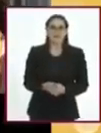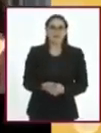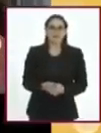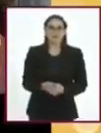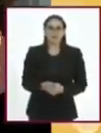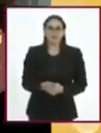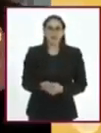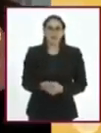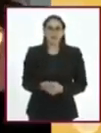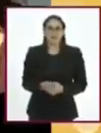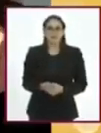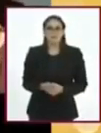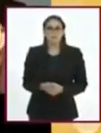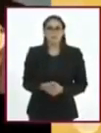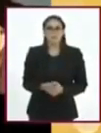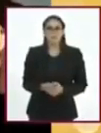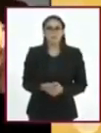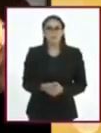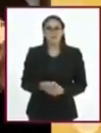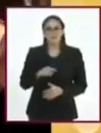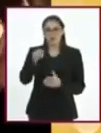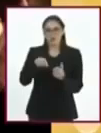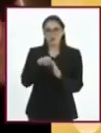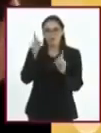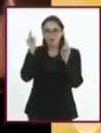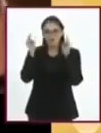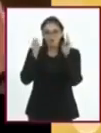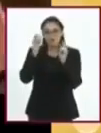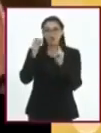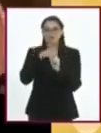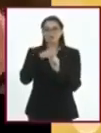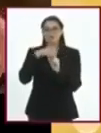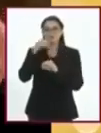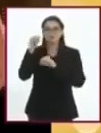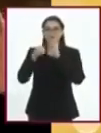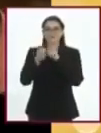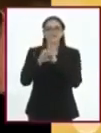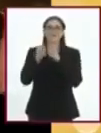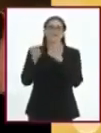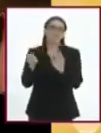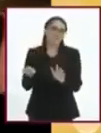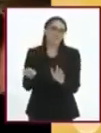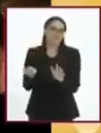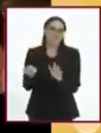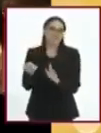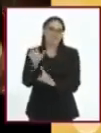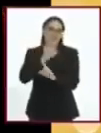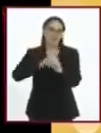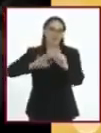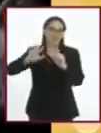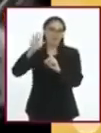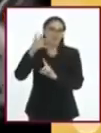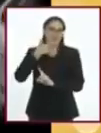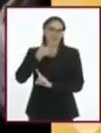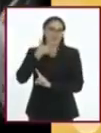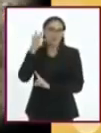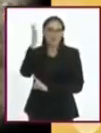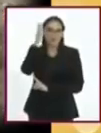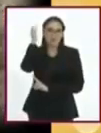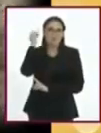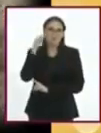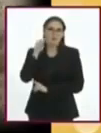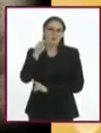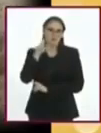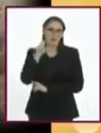turísticos o si no desarrollos urbanos muy fuertes. Tal es el caso, por ejemplo, de todo el estado de Morelos. Está habiendo